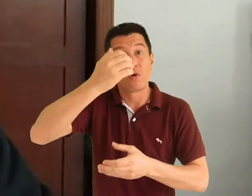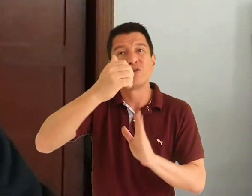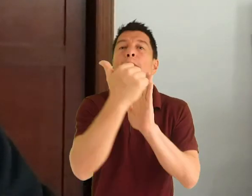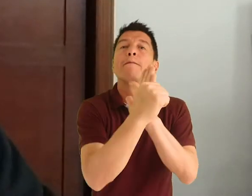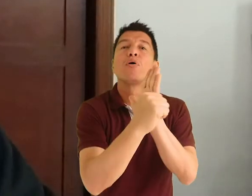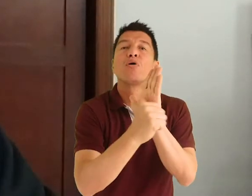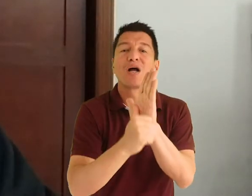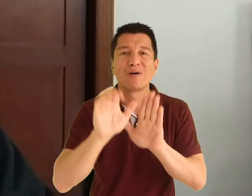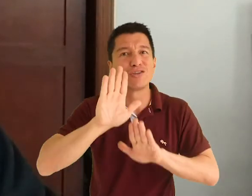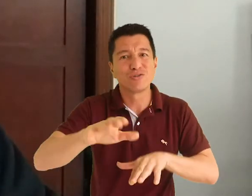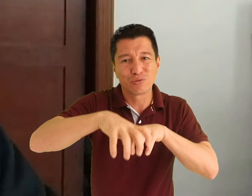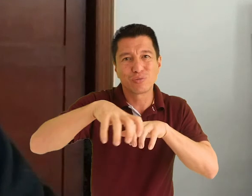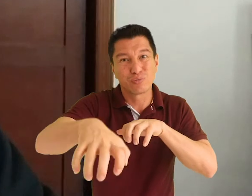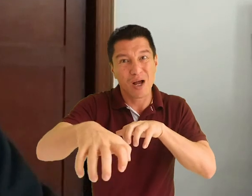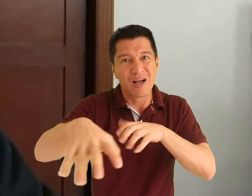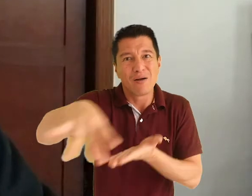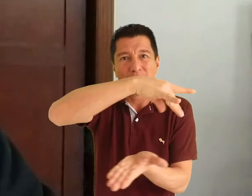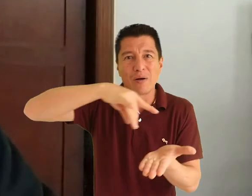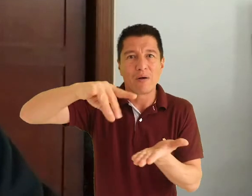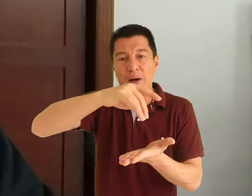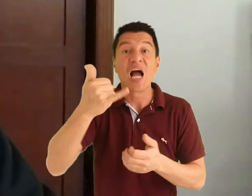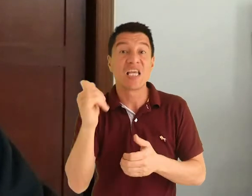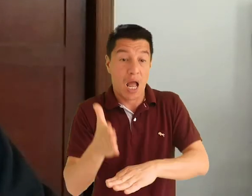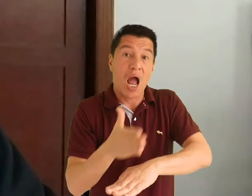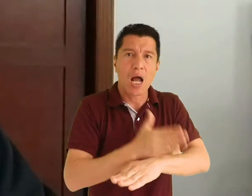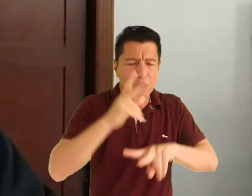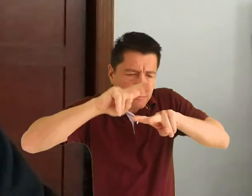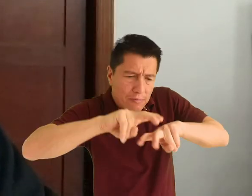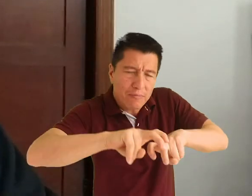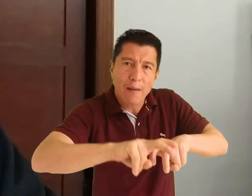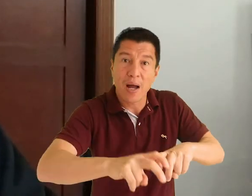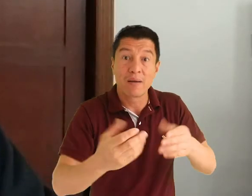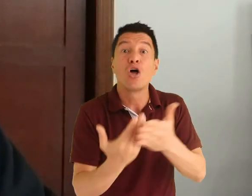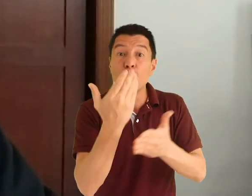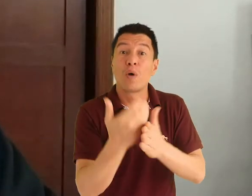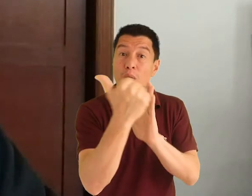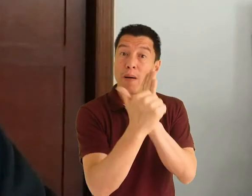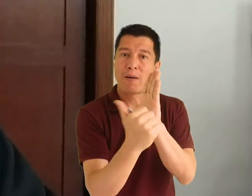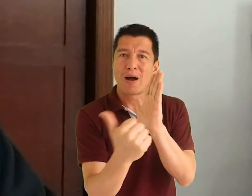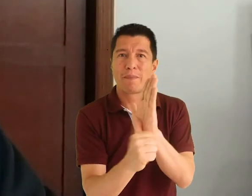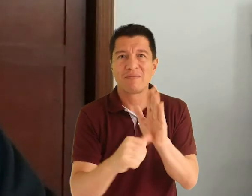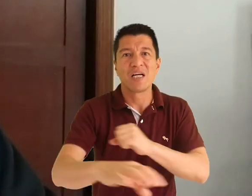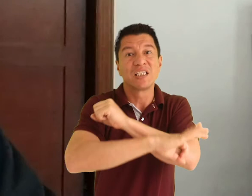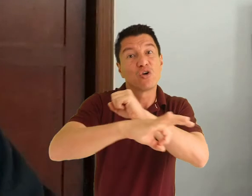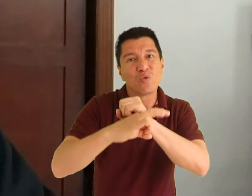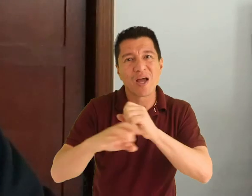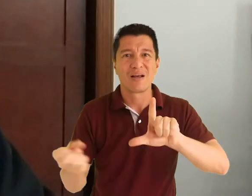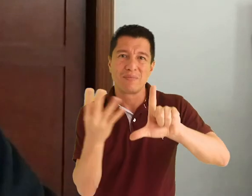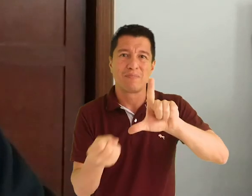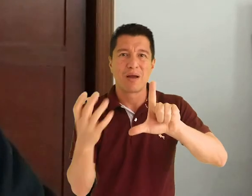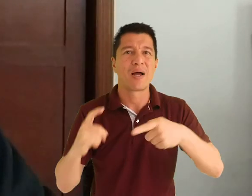Autoevaluación con respecto a los nuevos programas para Zipaquirá, que después de unos estudios realizados se definió que